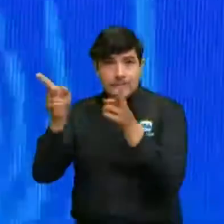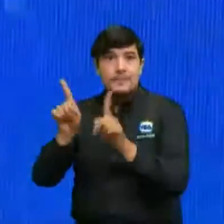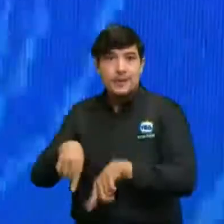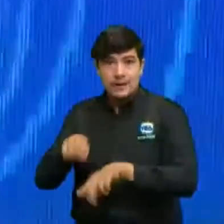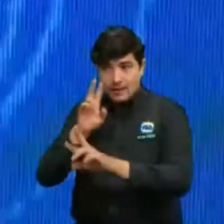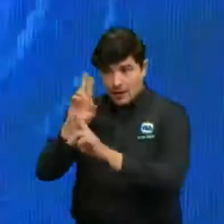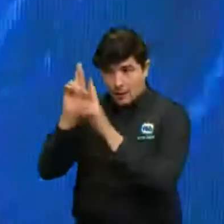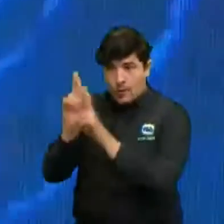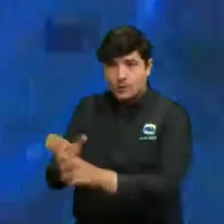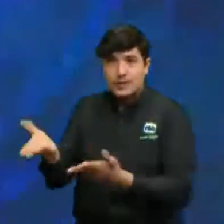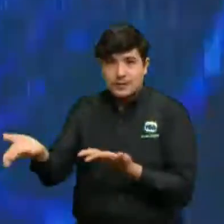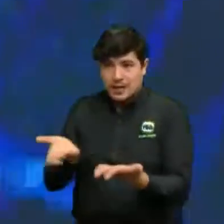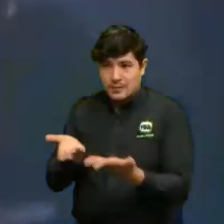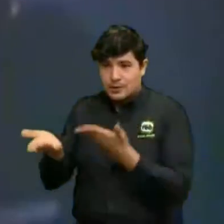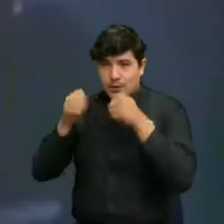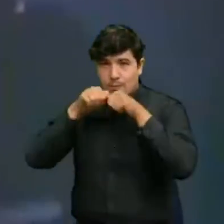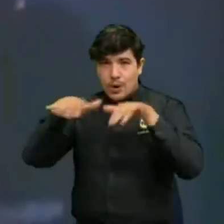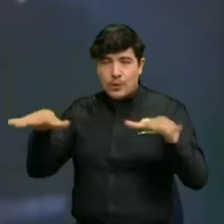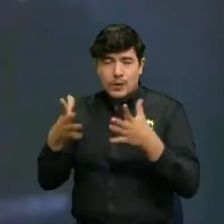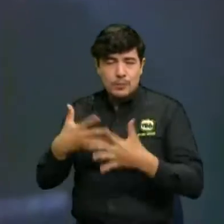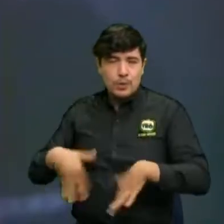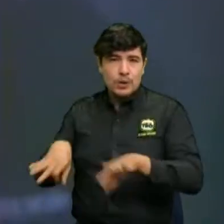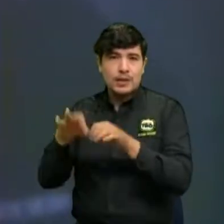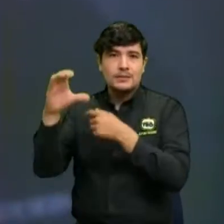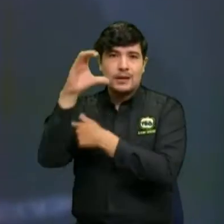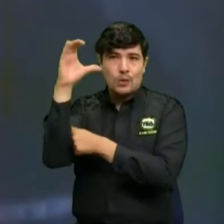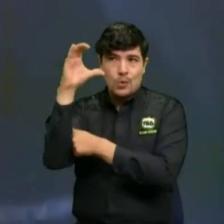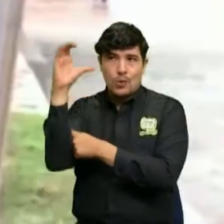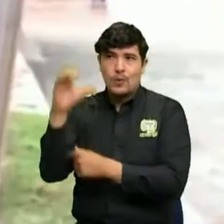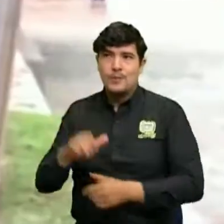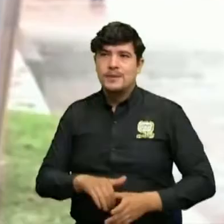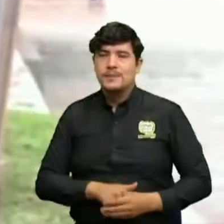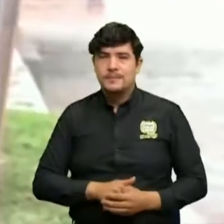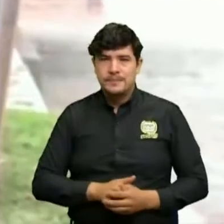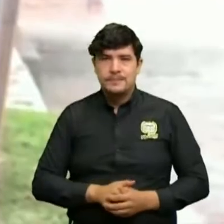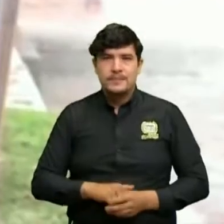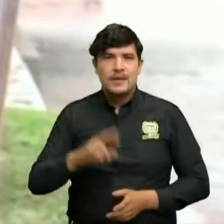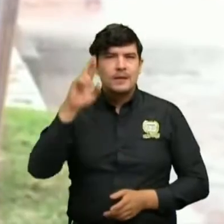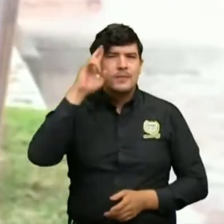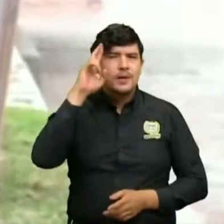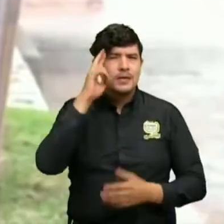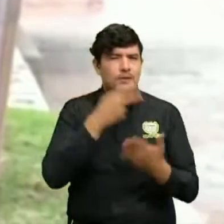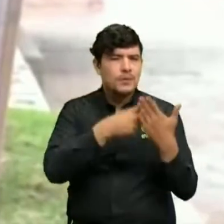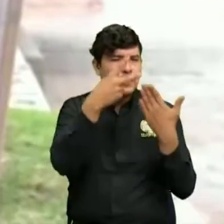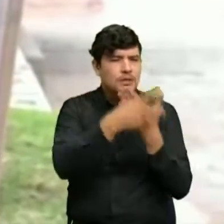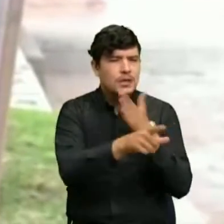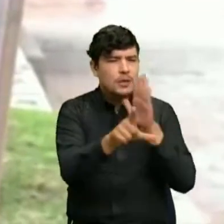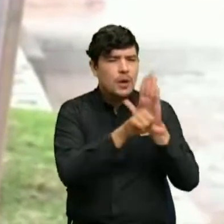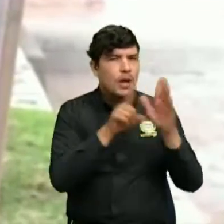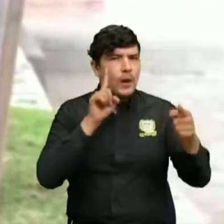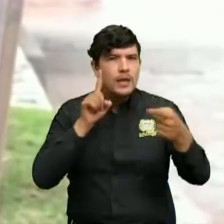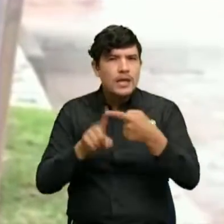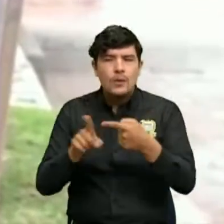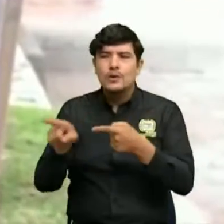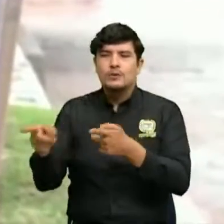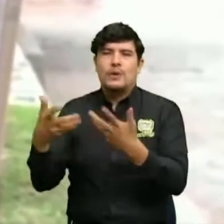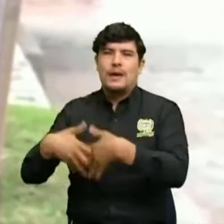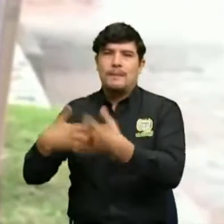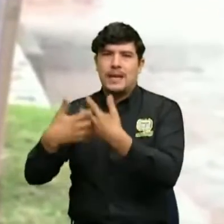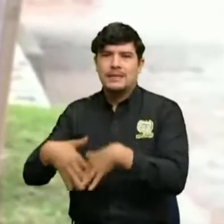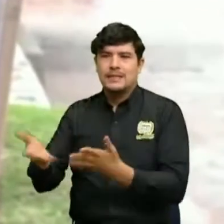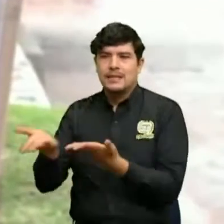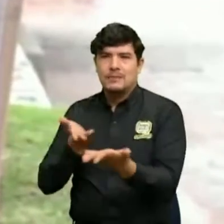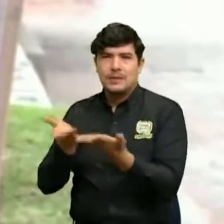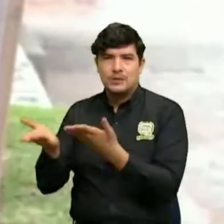y universal en colombia con esta iniciativa logramos que los operadores presten un servicio eficiente y permanente